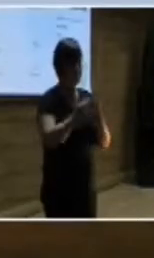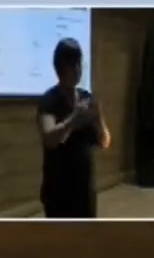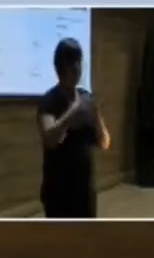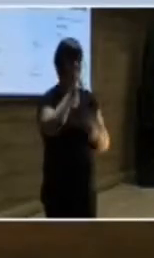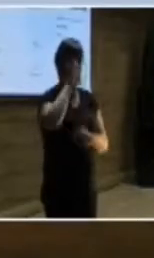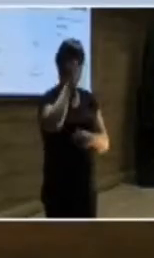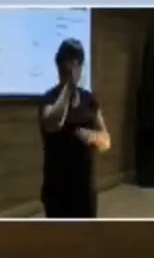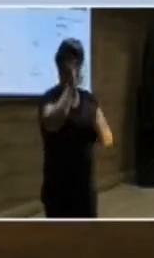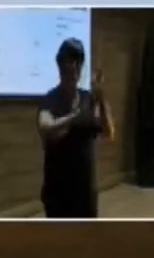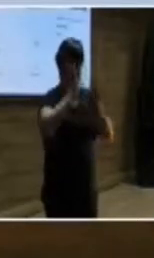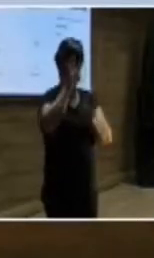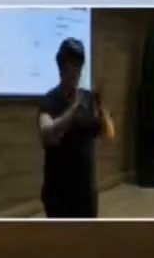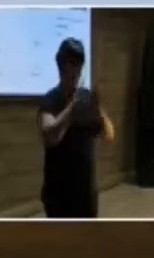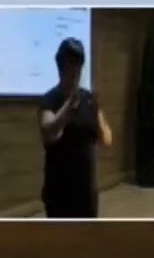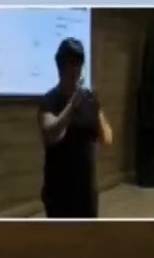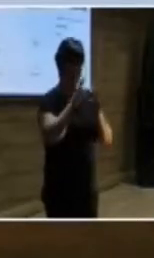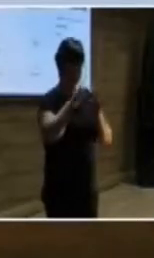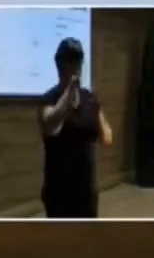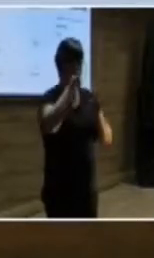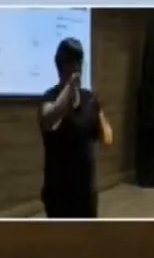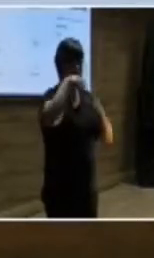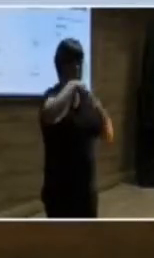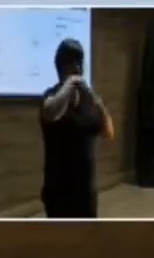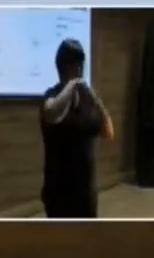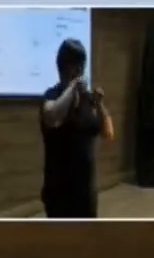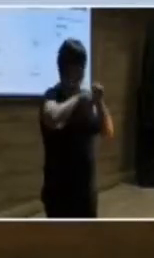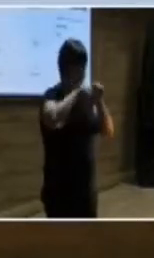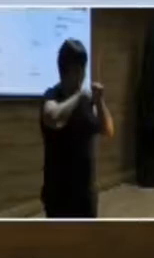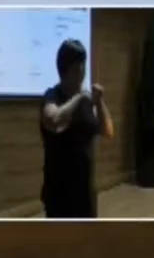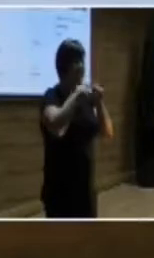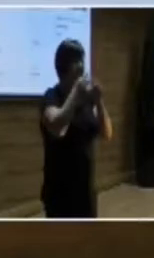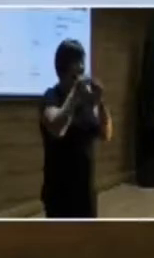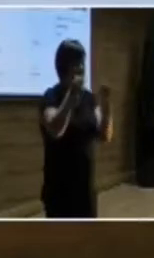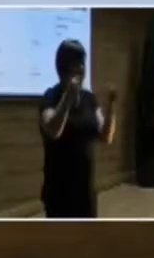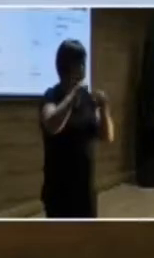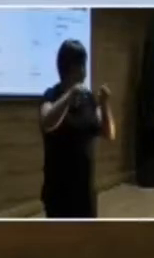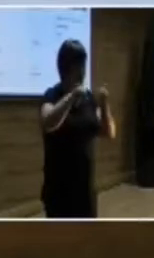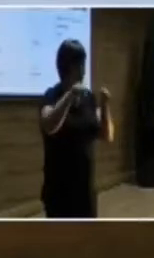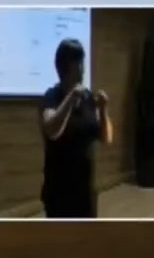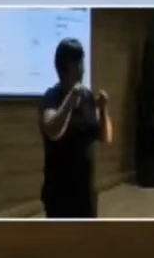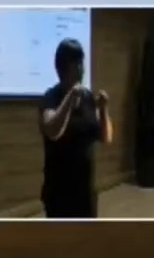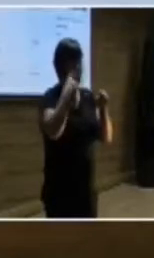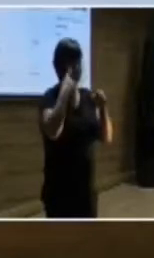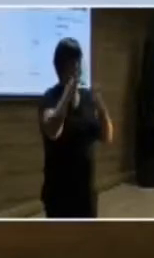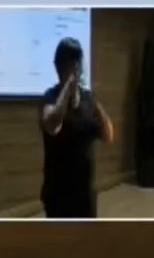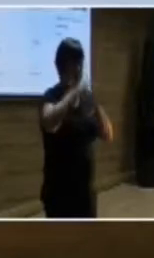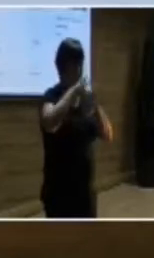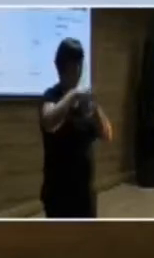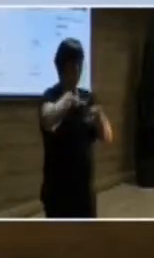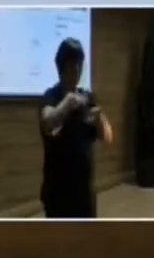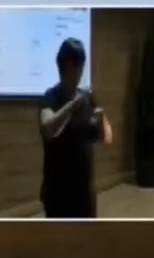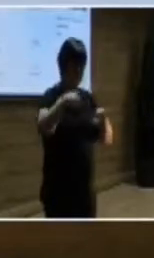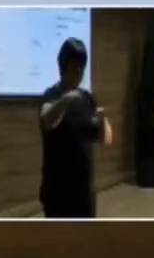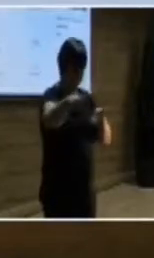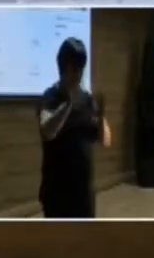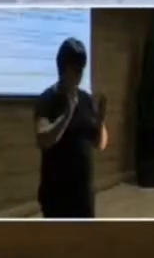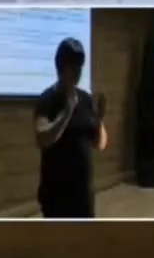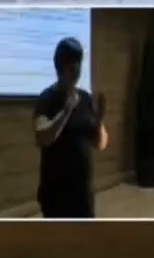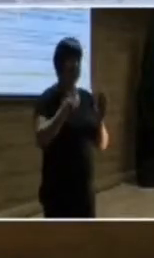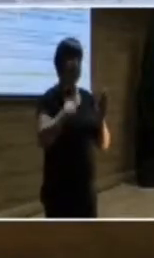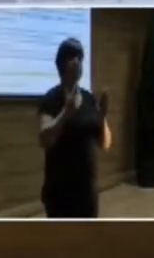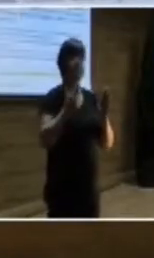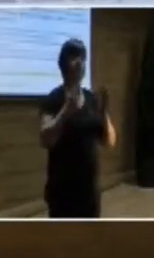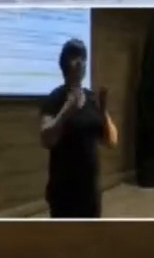15% tenían signos en su líquido cefalorraquídeo de enfermedad preclínica. Juntamos estos datos con los de otros centros a